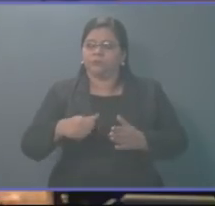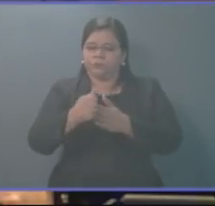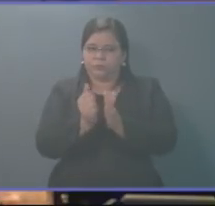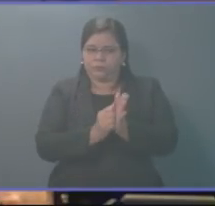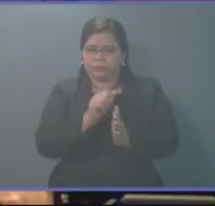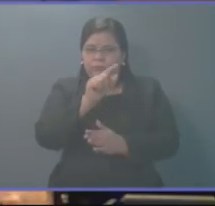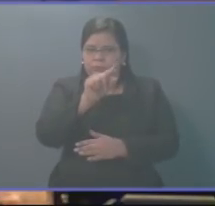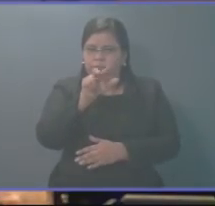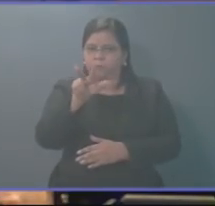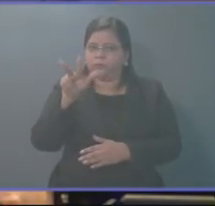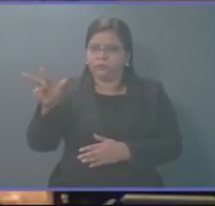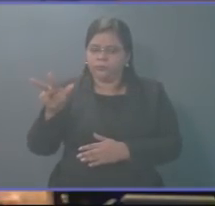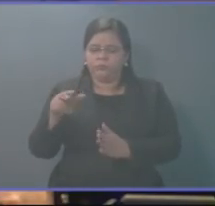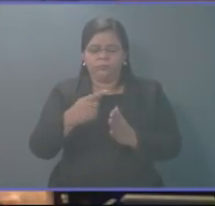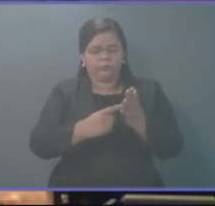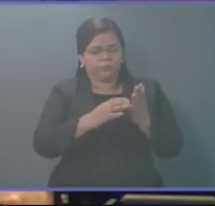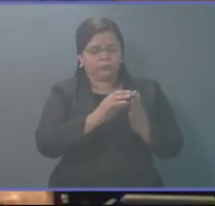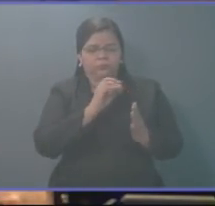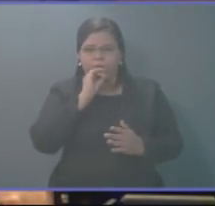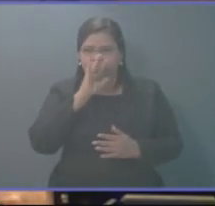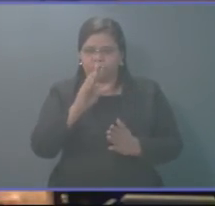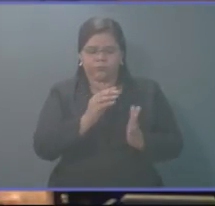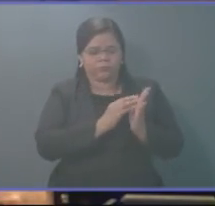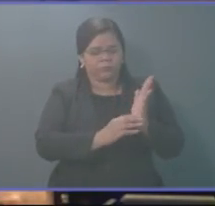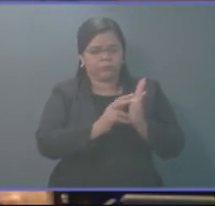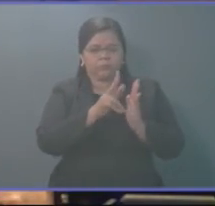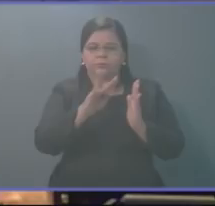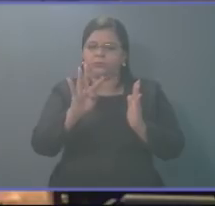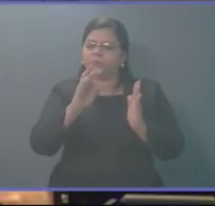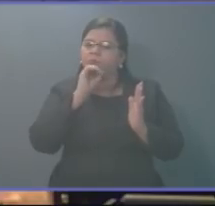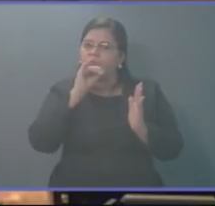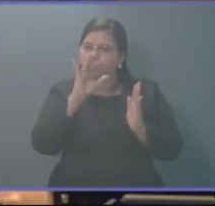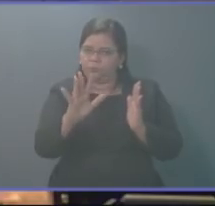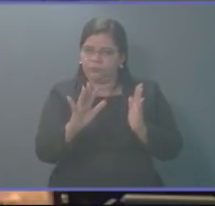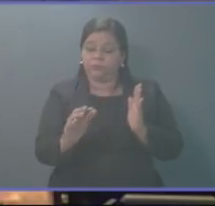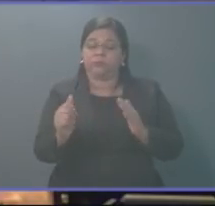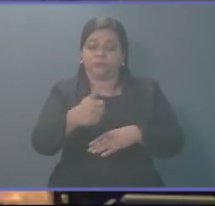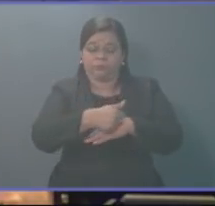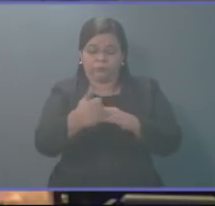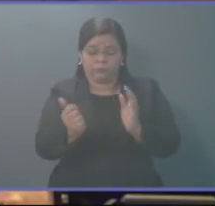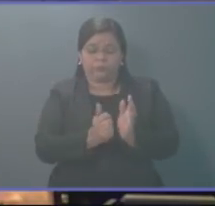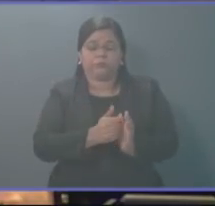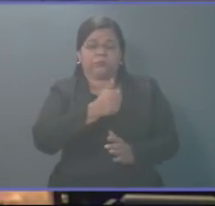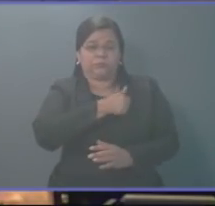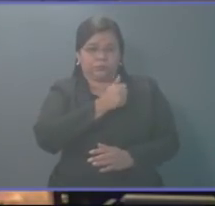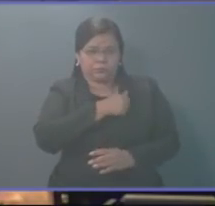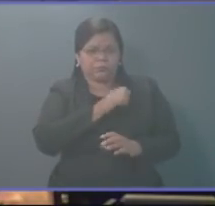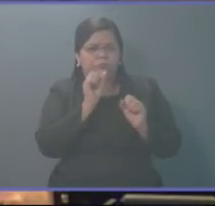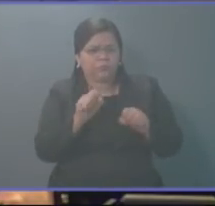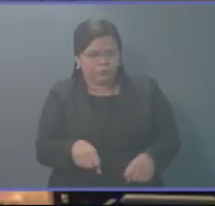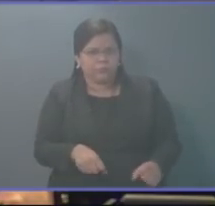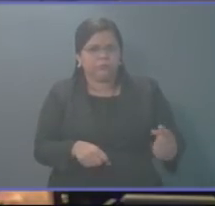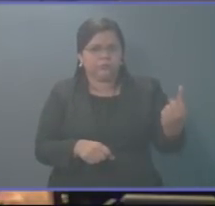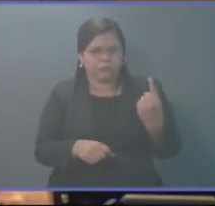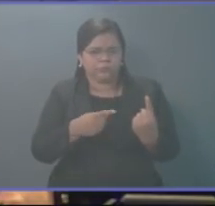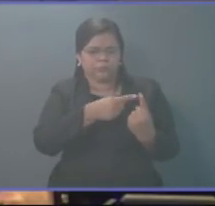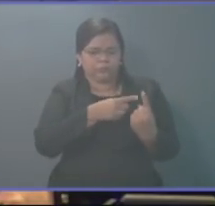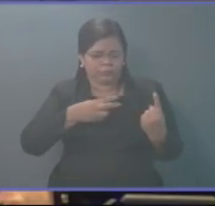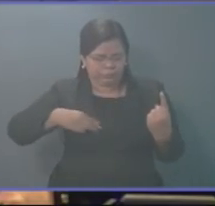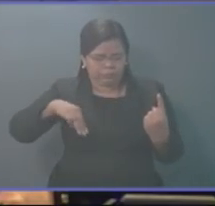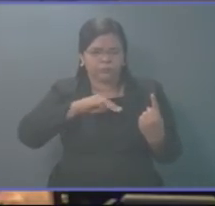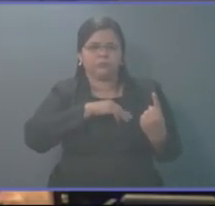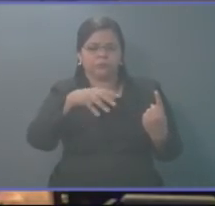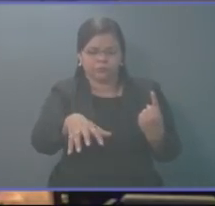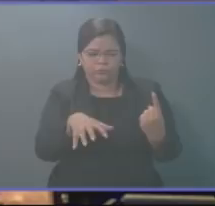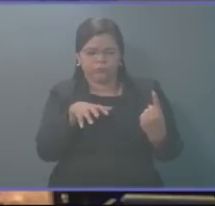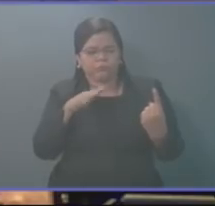Artículo 133 de la misma, en su ordinal 34, establece que corresponde a la Asamblea Legislativa interpelar a los ministros o encargados del